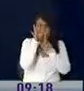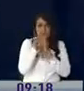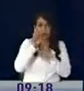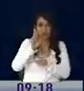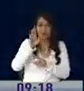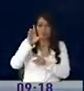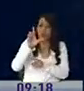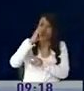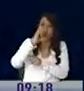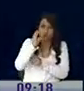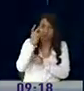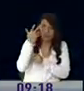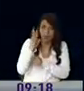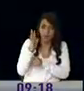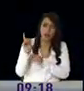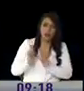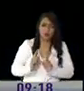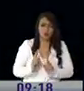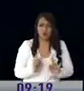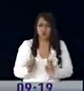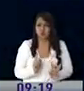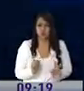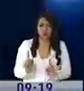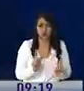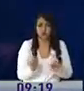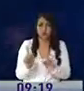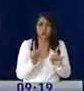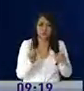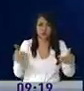crimen organizado ulc se movían a los